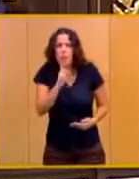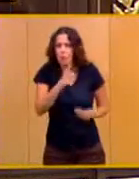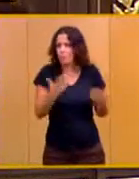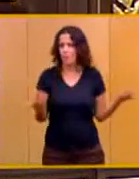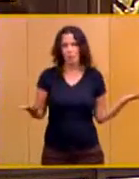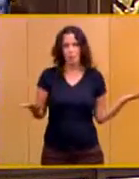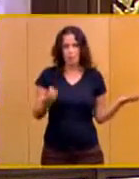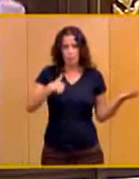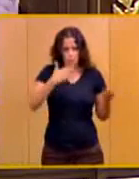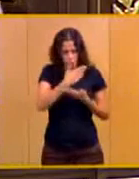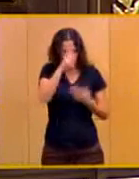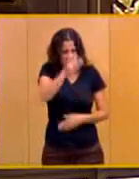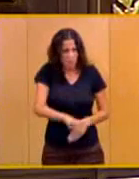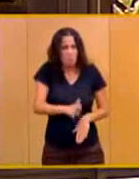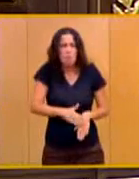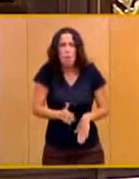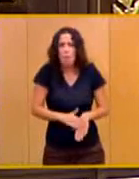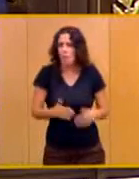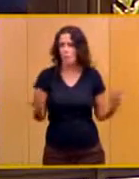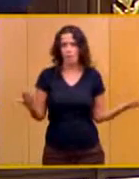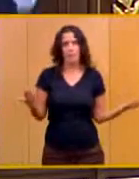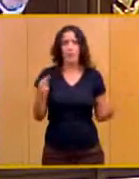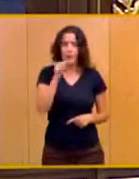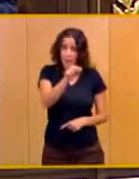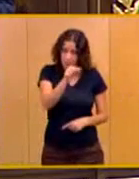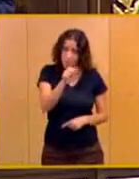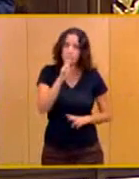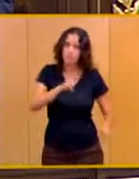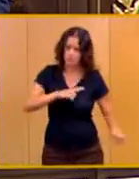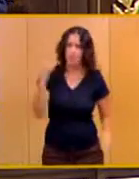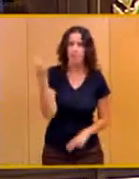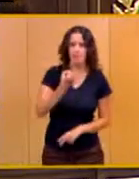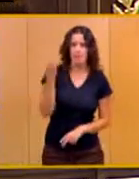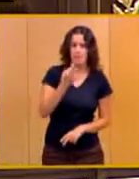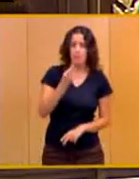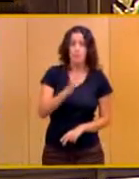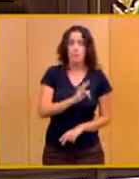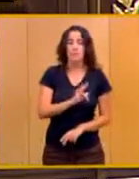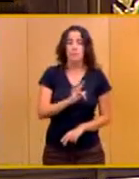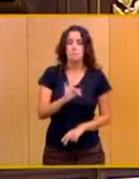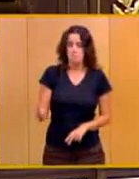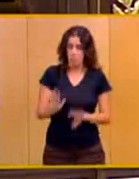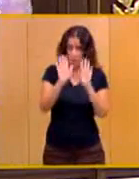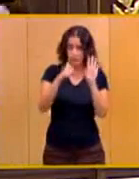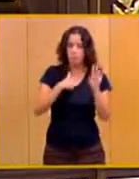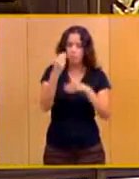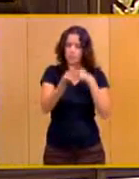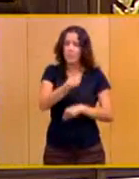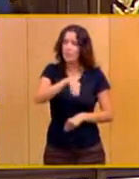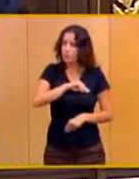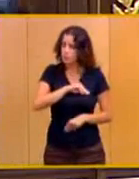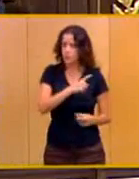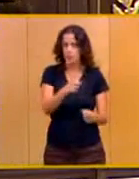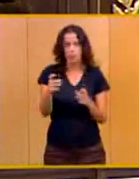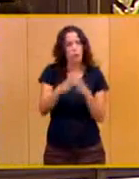confiar en usted? Y a eso es a lo que tiene que responder. Y le voy a decir una cosa. Yo creo que efectivamente España necesita un gran acuerdo